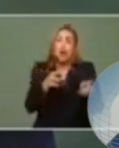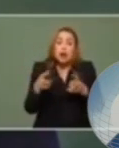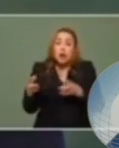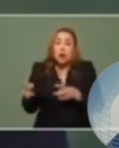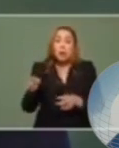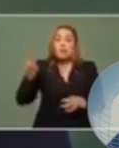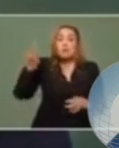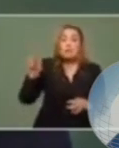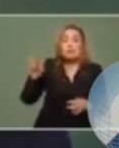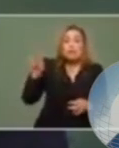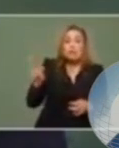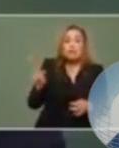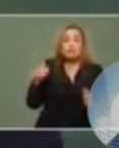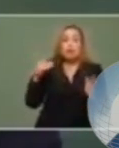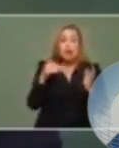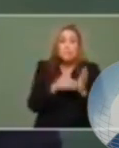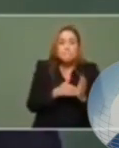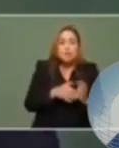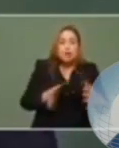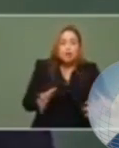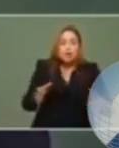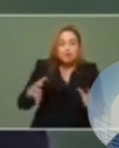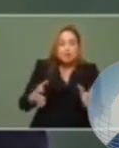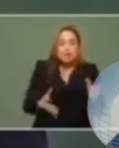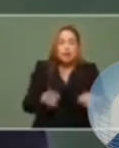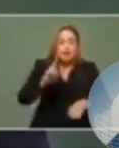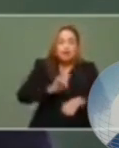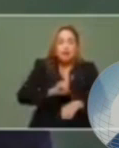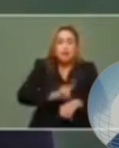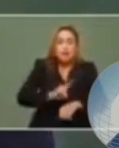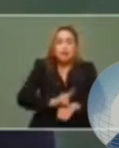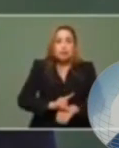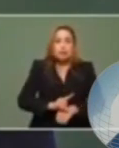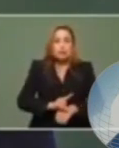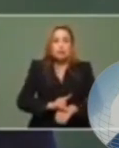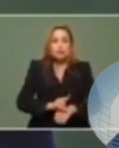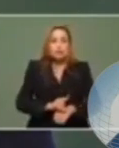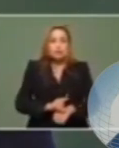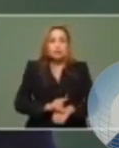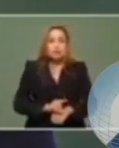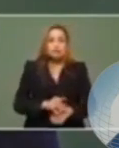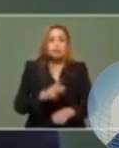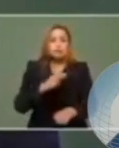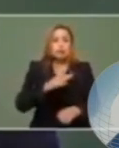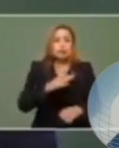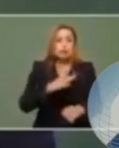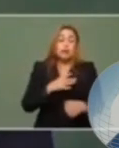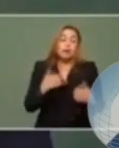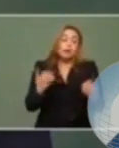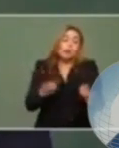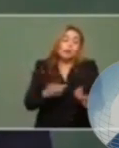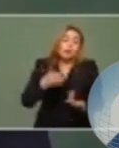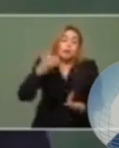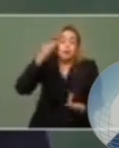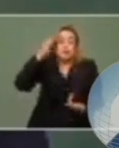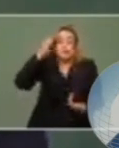así es lograr una reducción considerable en términos cuantitativos